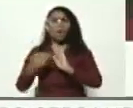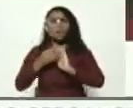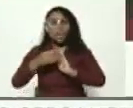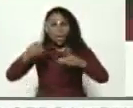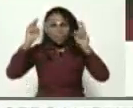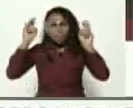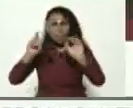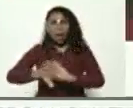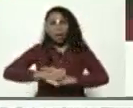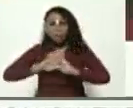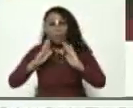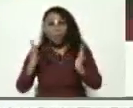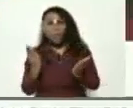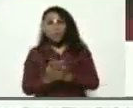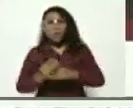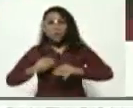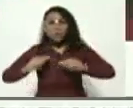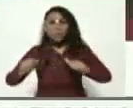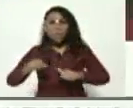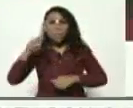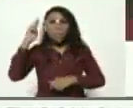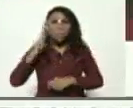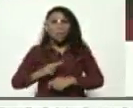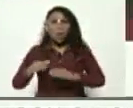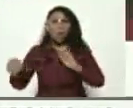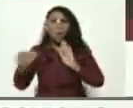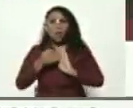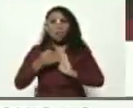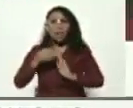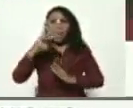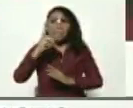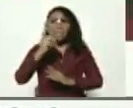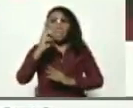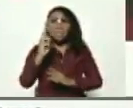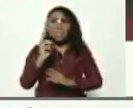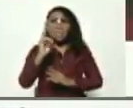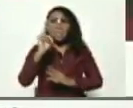concepción geopolítica del bolivarianismo, contra el monroísmo.